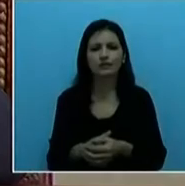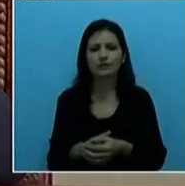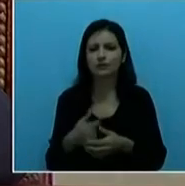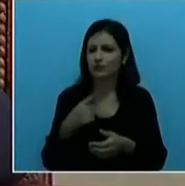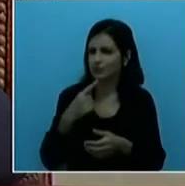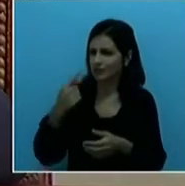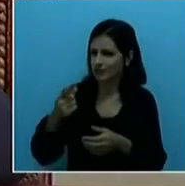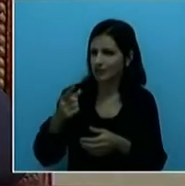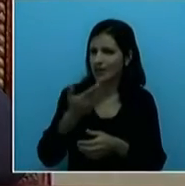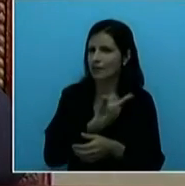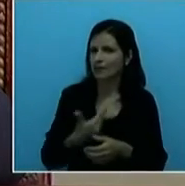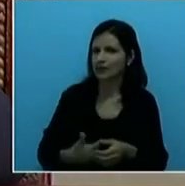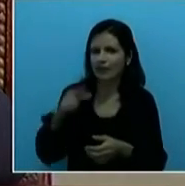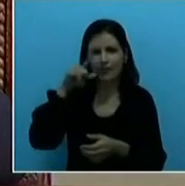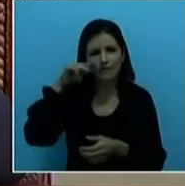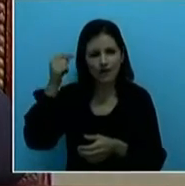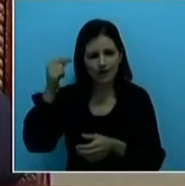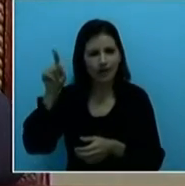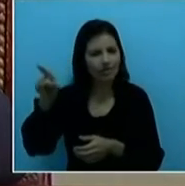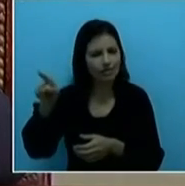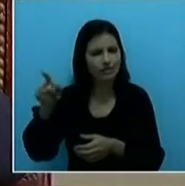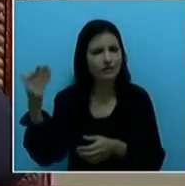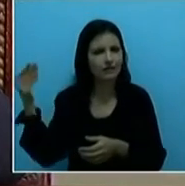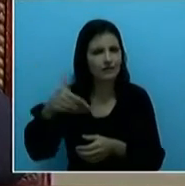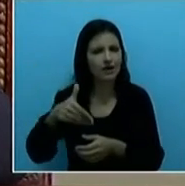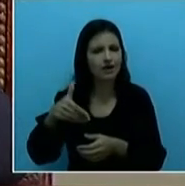fernández en su visita a rosario